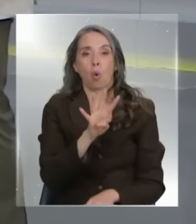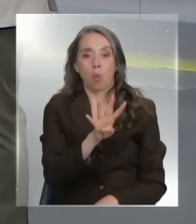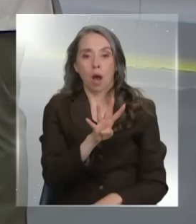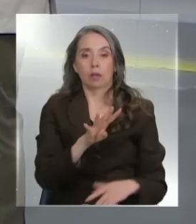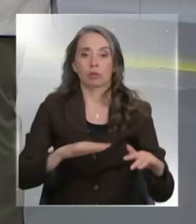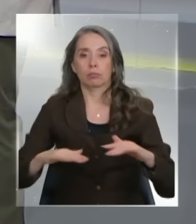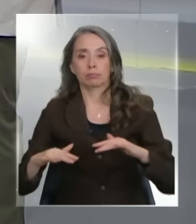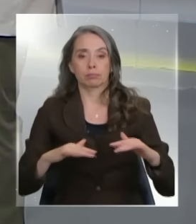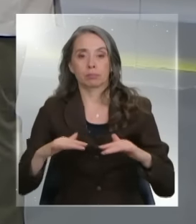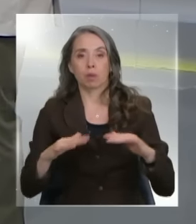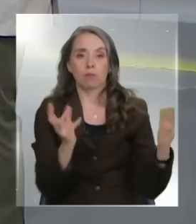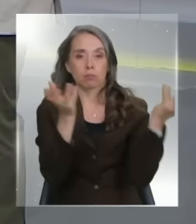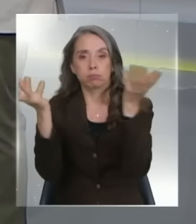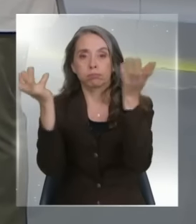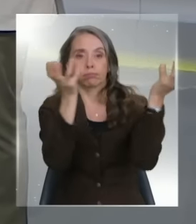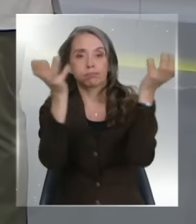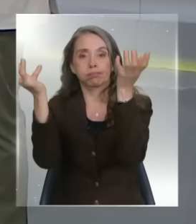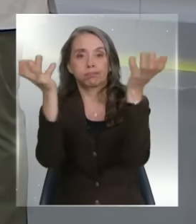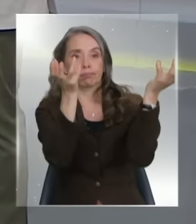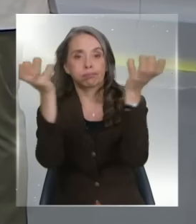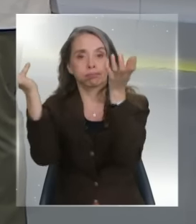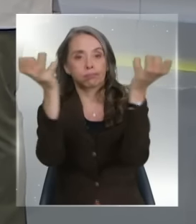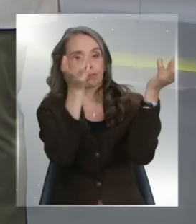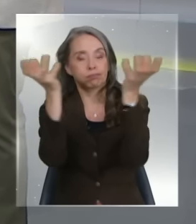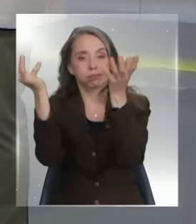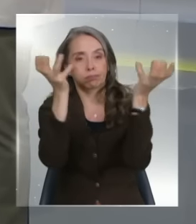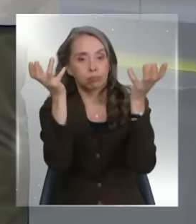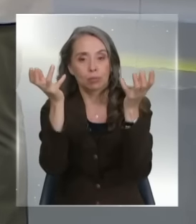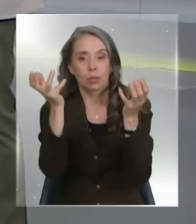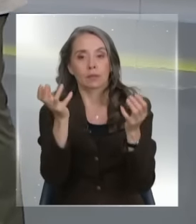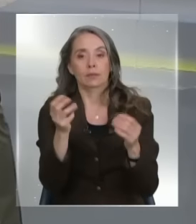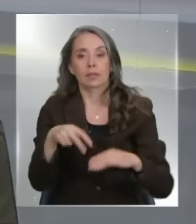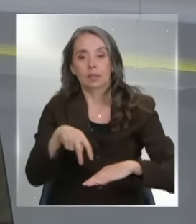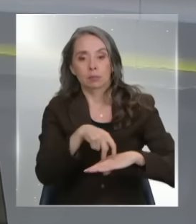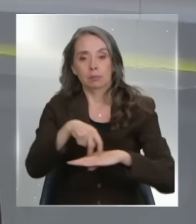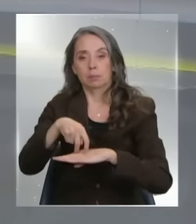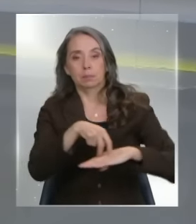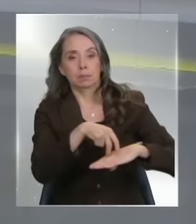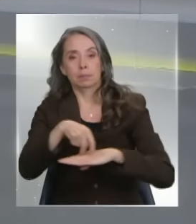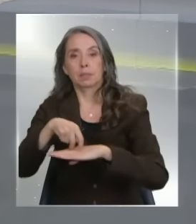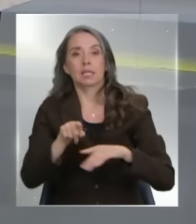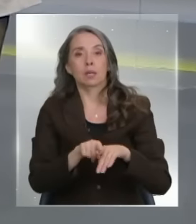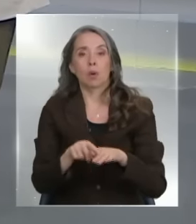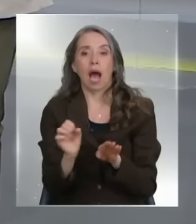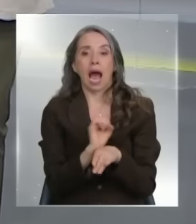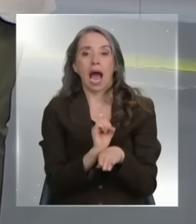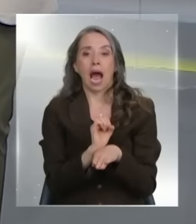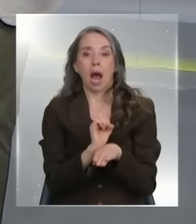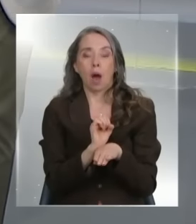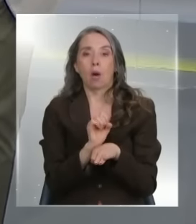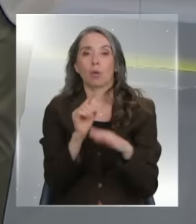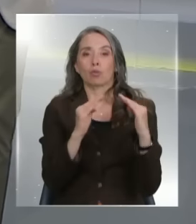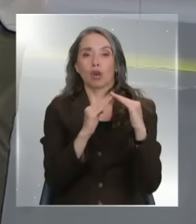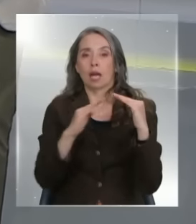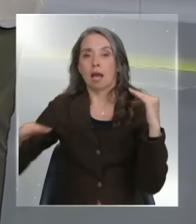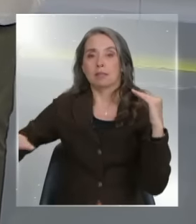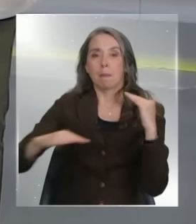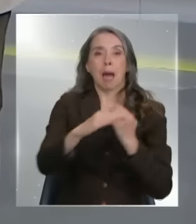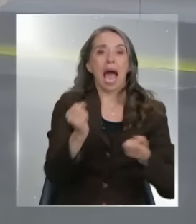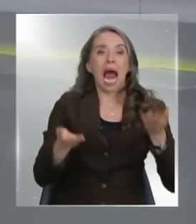mueven los objetos colgantes. La sensación es similar al paso de un vehículo de carga por fuera de nuestra